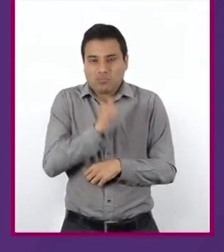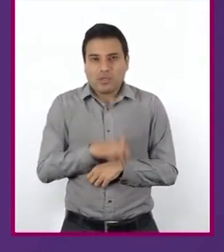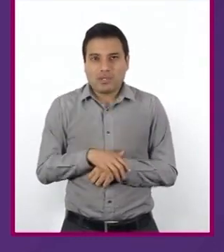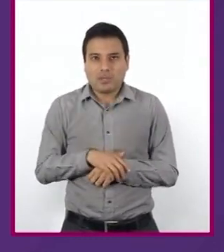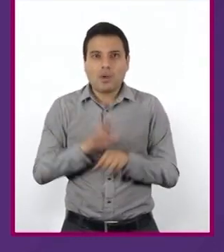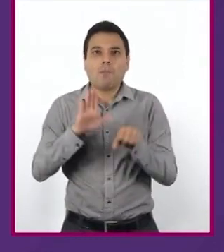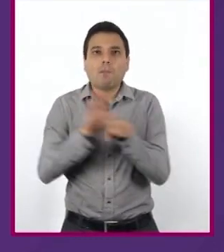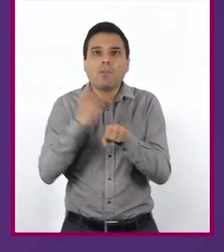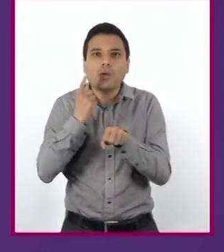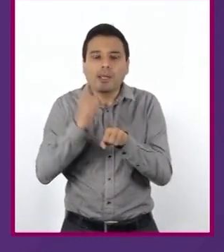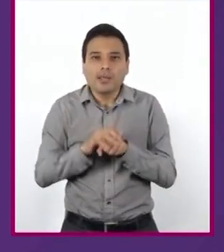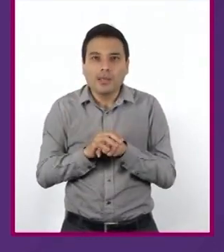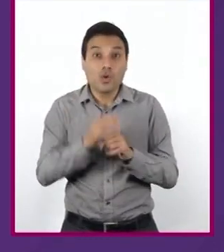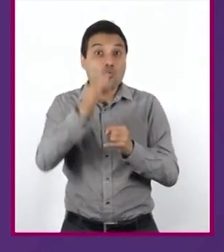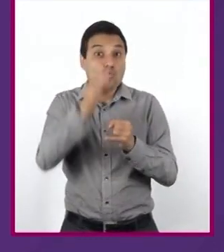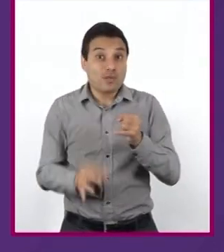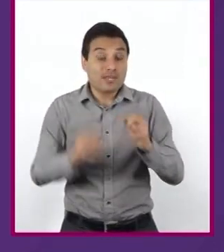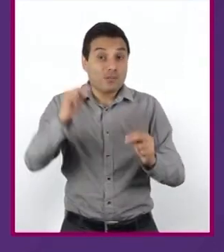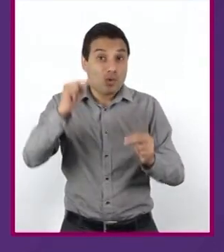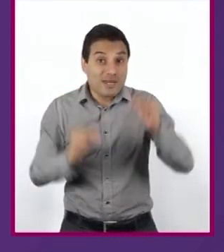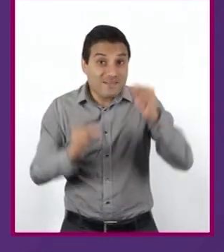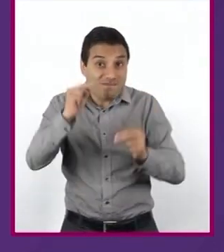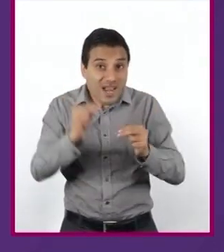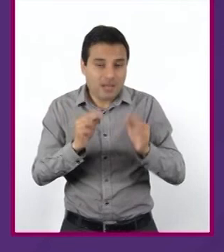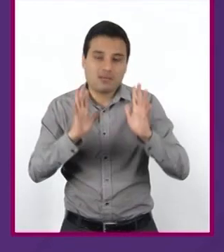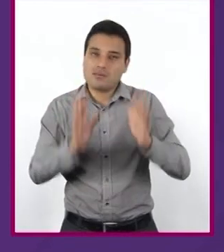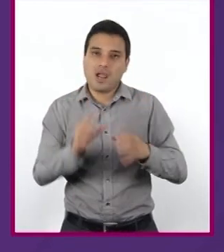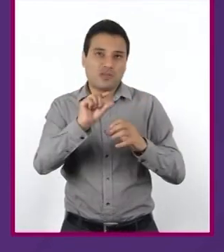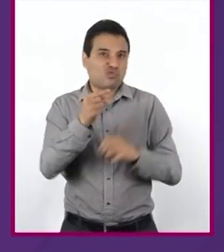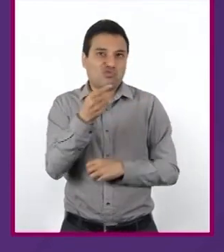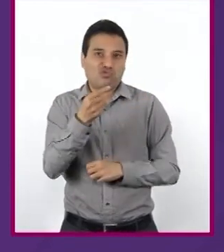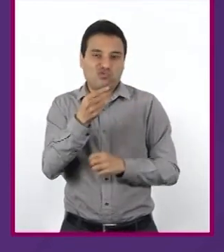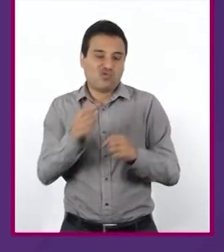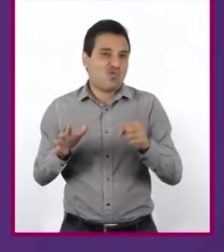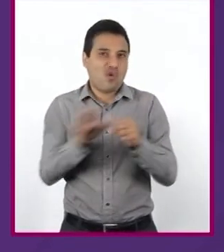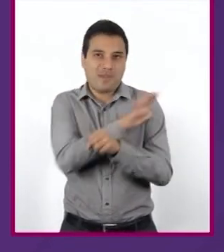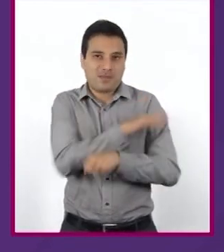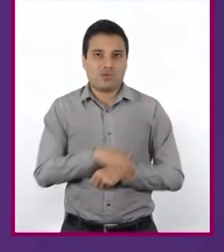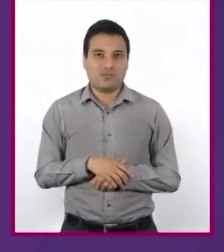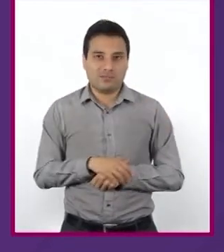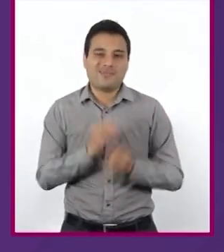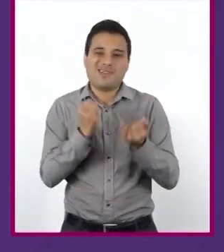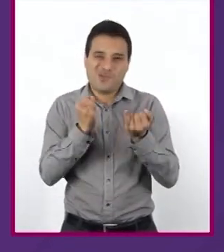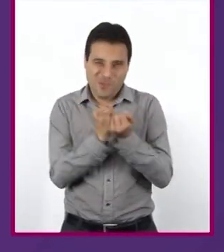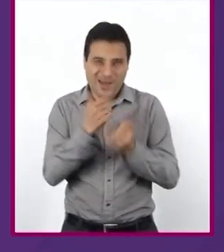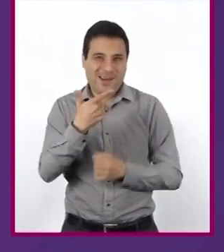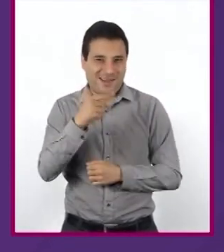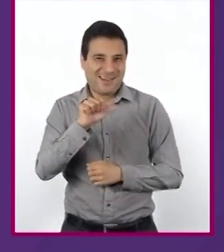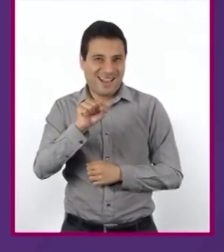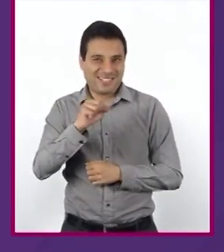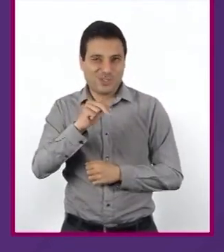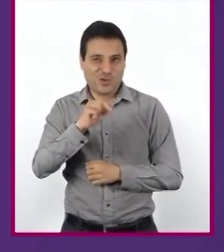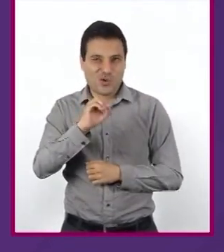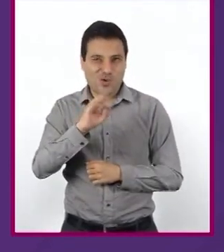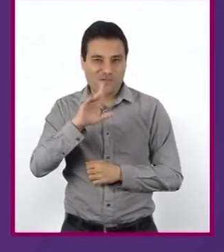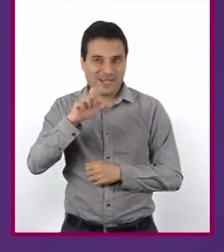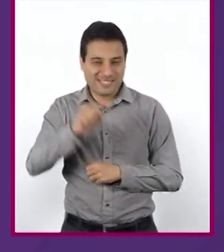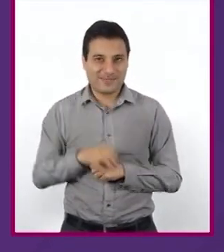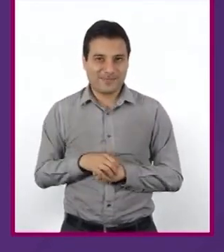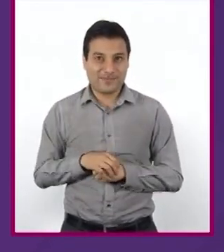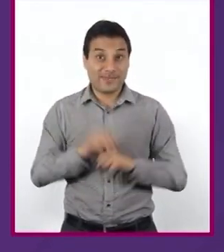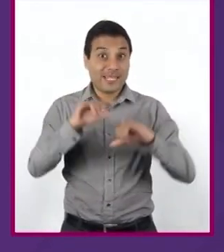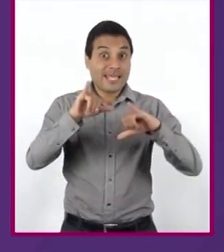porque ya tienen su último nivel completo. Este es el caso de los gases nobles. En química,